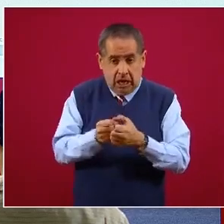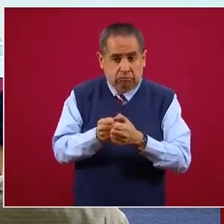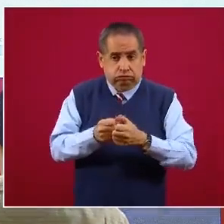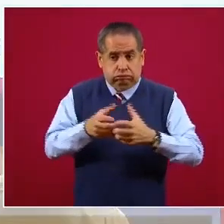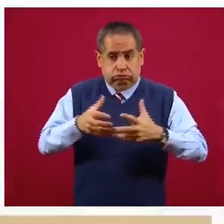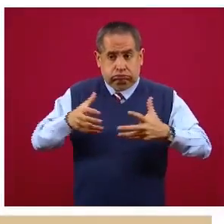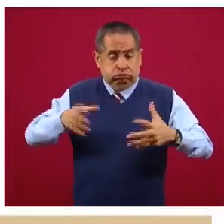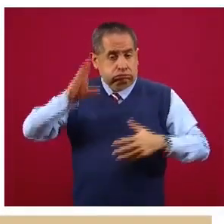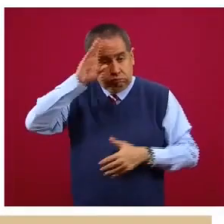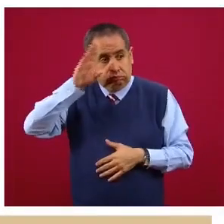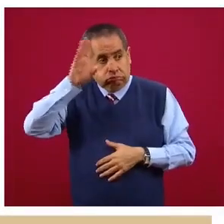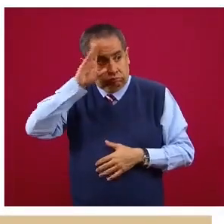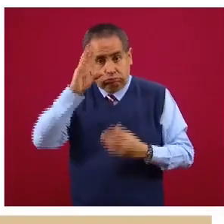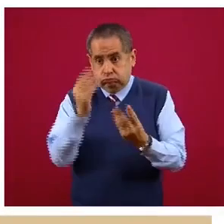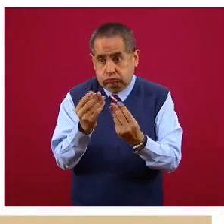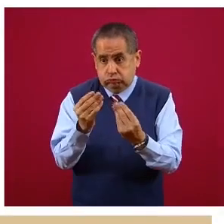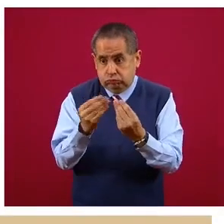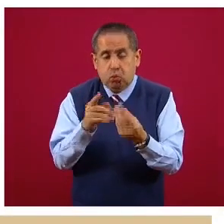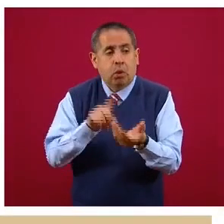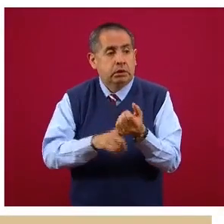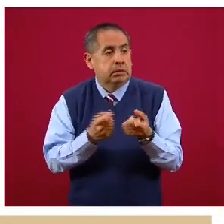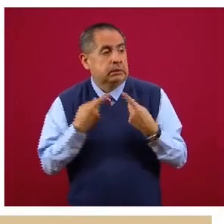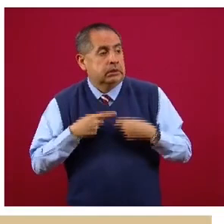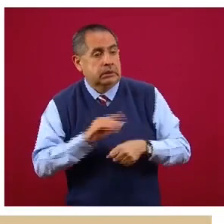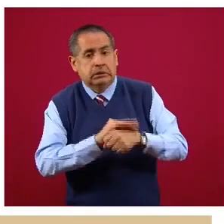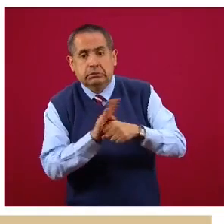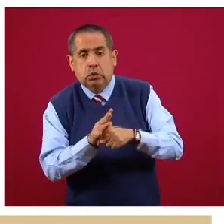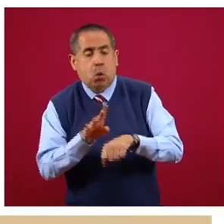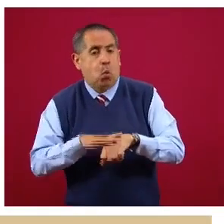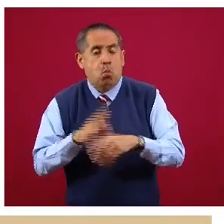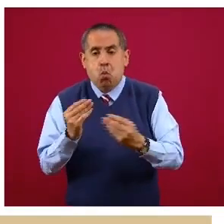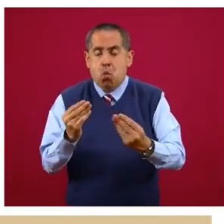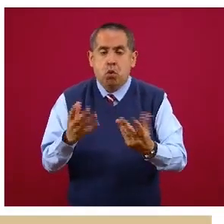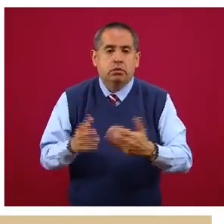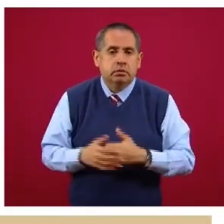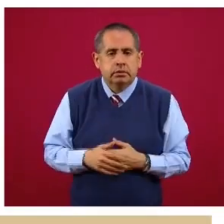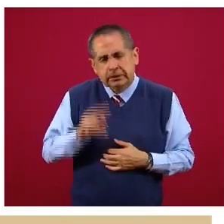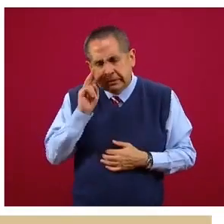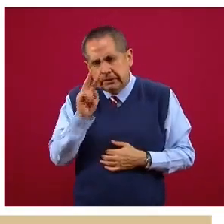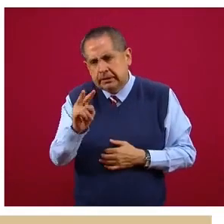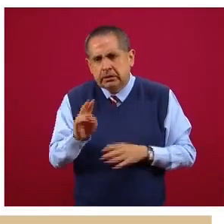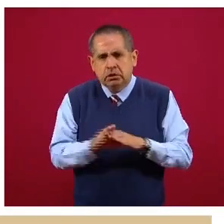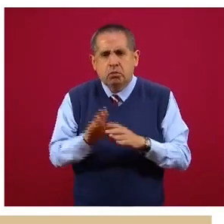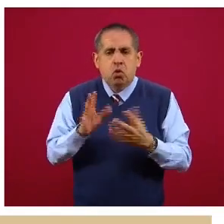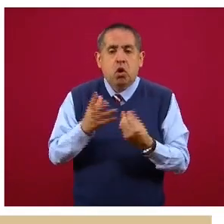mayor carga acumulada de casos. Y vemos que hemos tenido